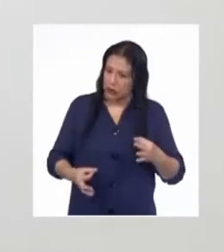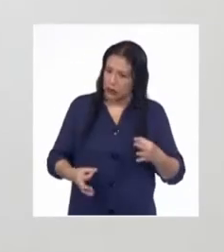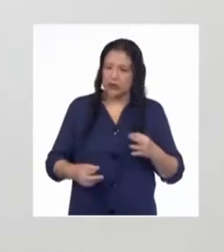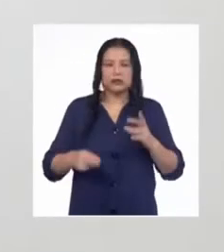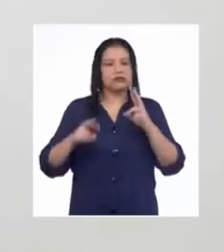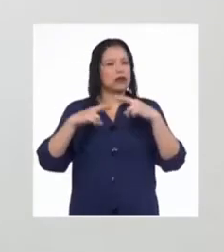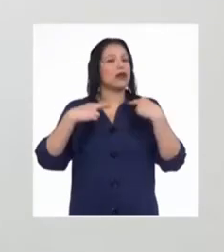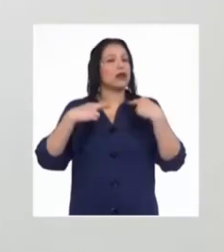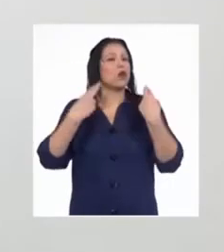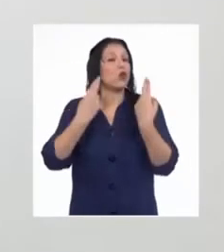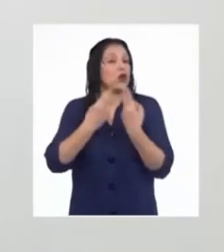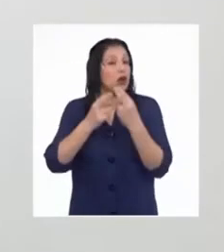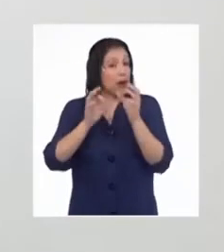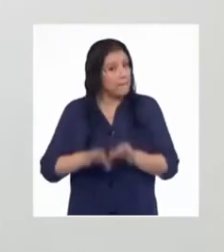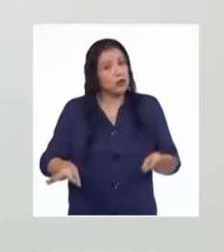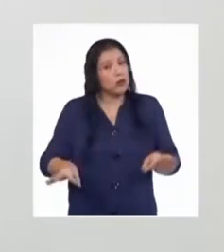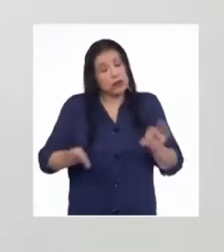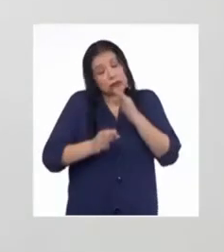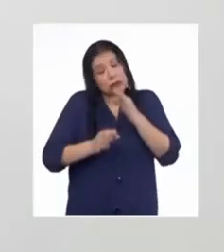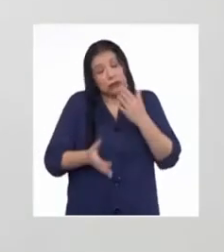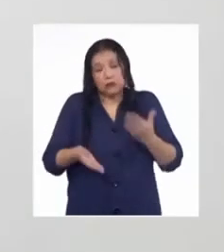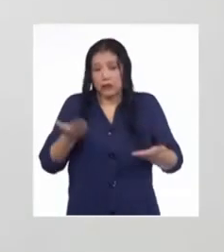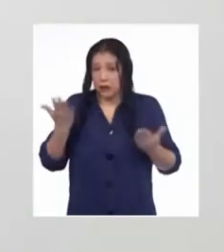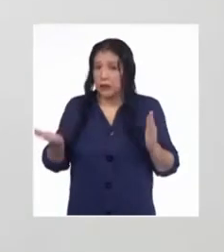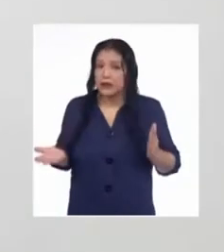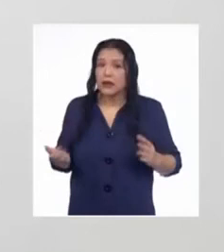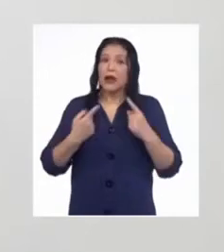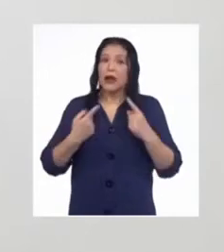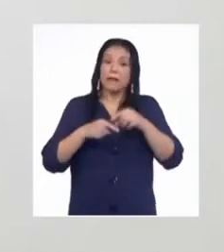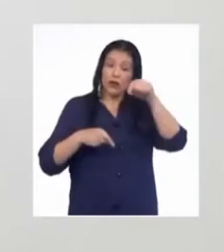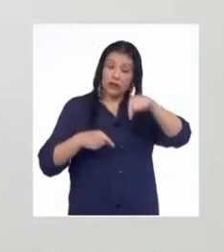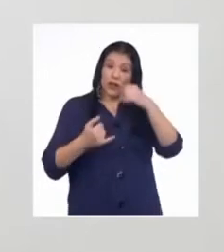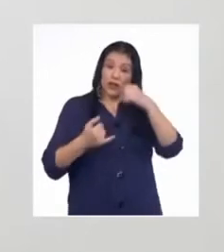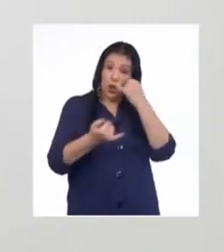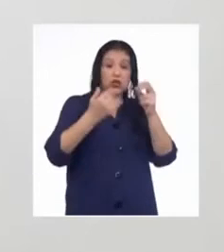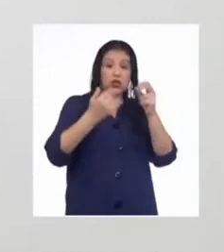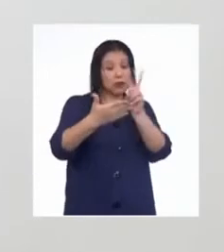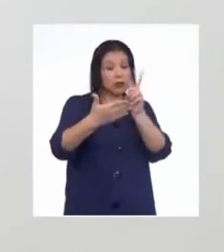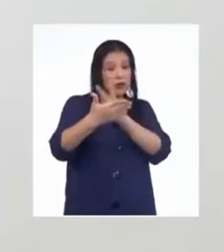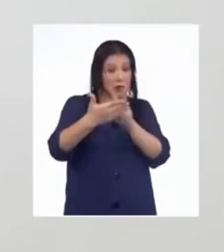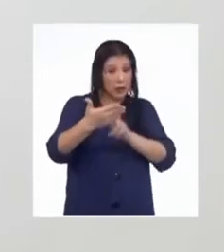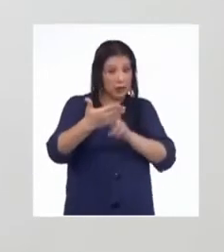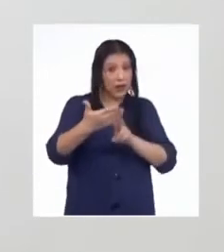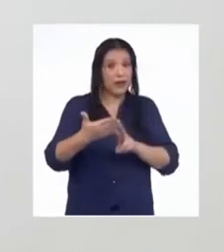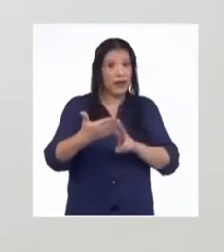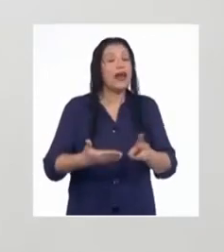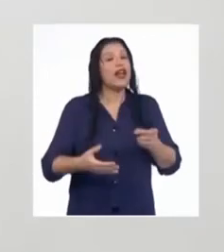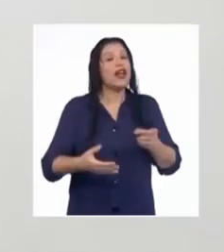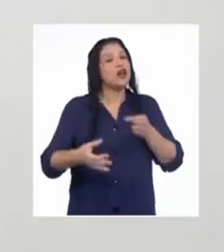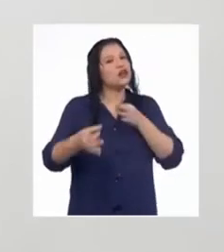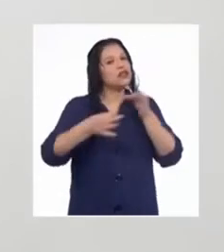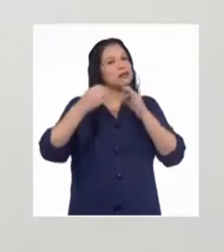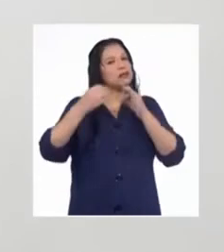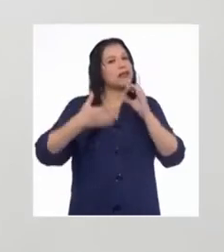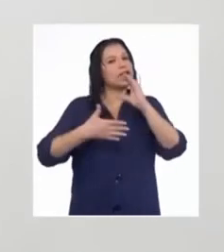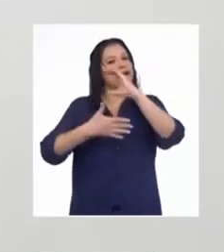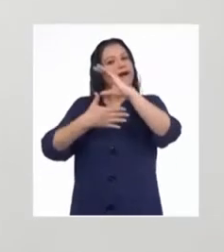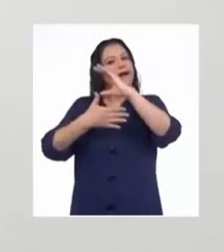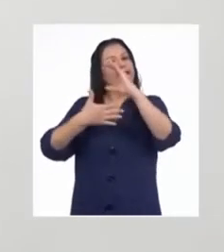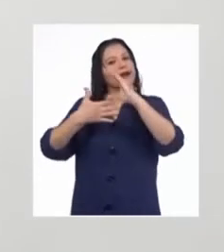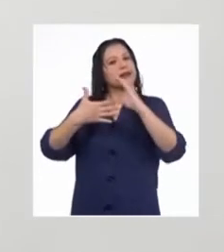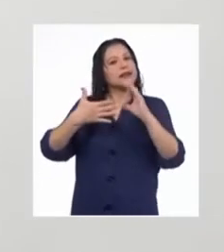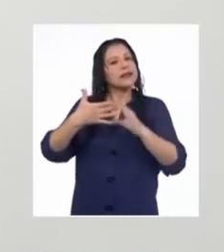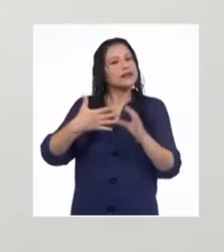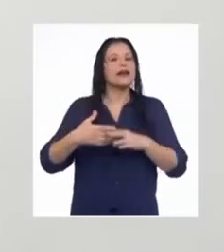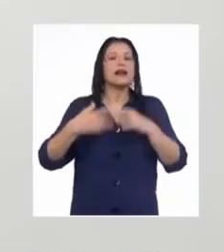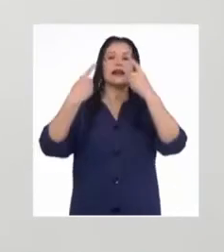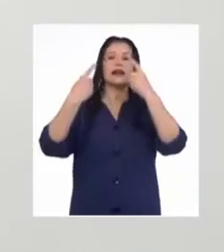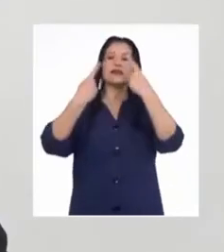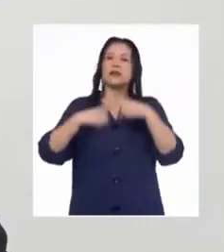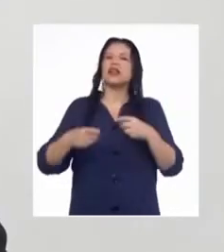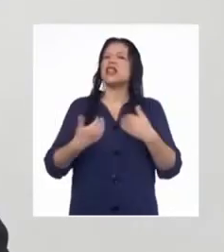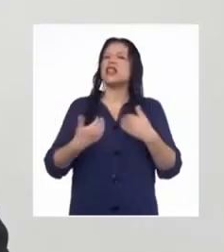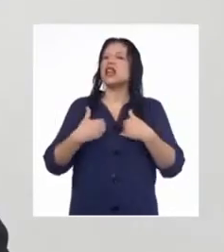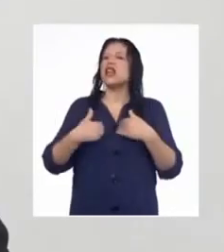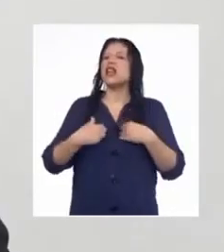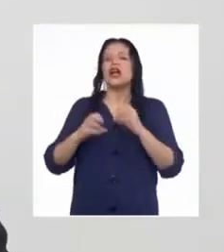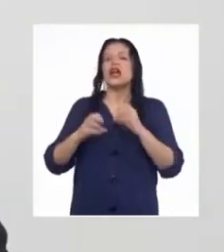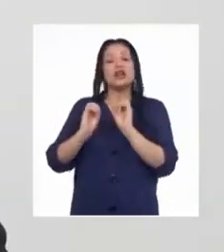reunión importante, seguramente, mientras que este último texto nos expone características sobre las